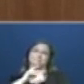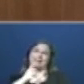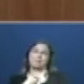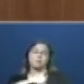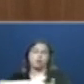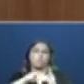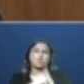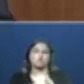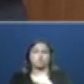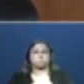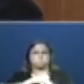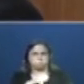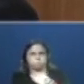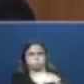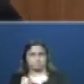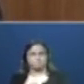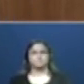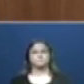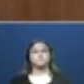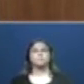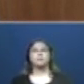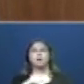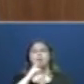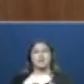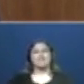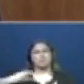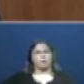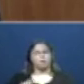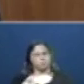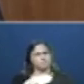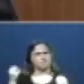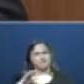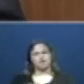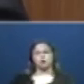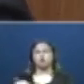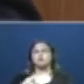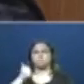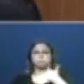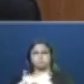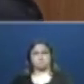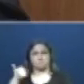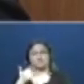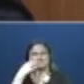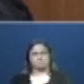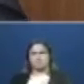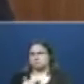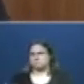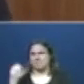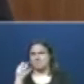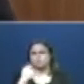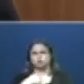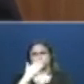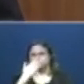viables la innovación es otro esfuerzo esencial para lograr una economía productiva más competitiva y es verdad hay que reconocerlo lo